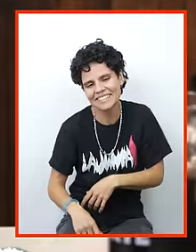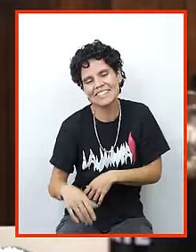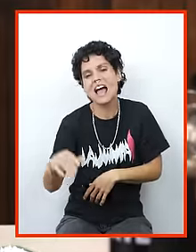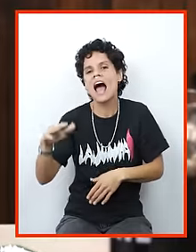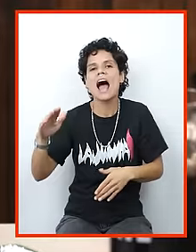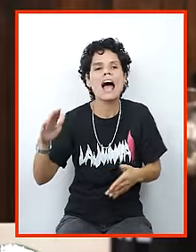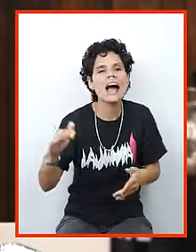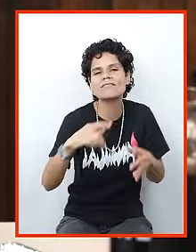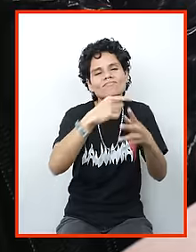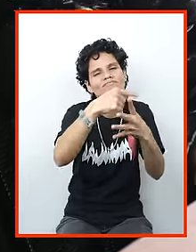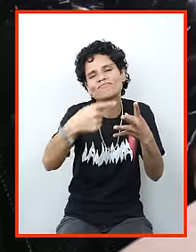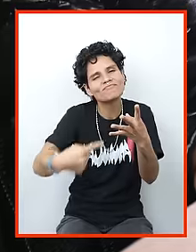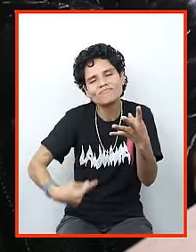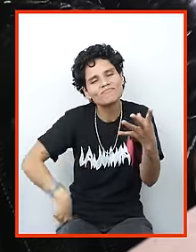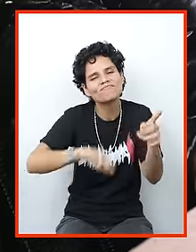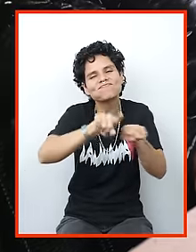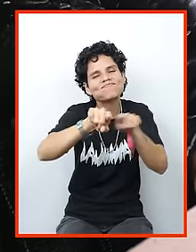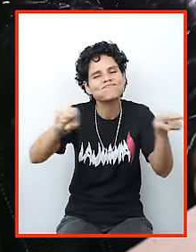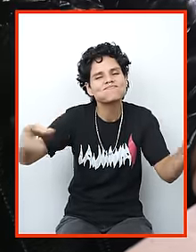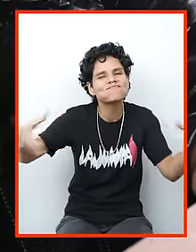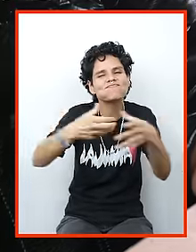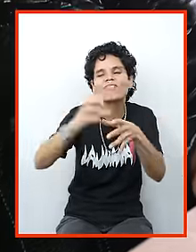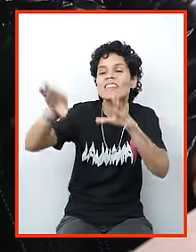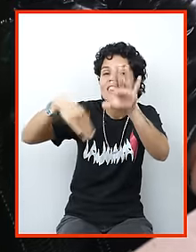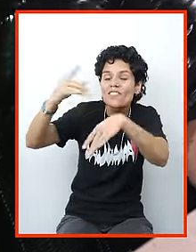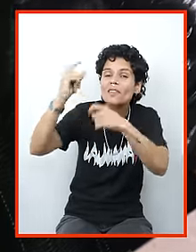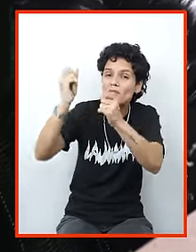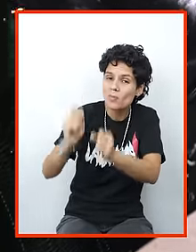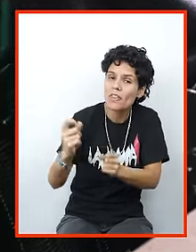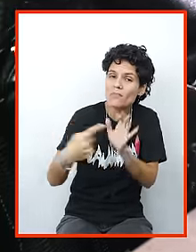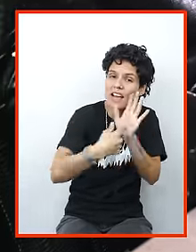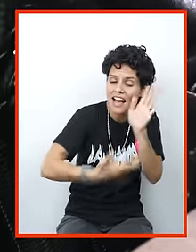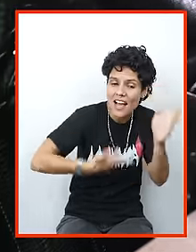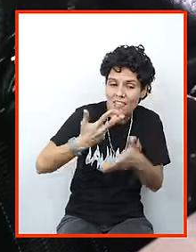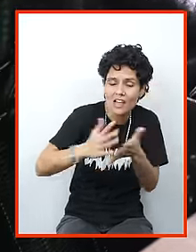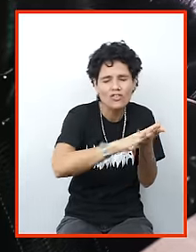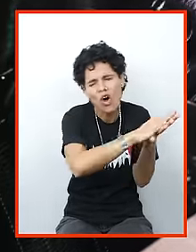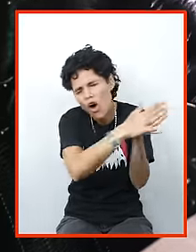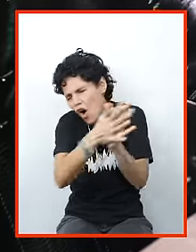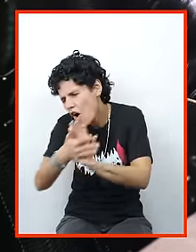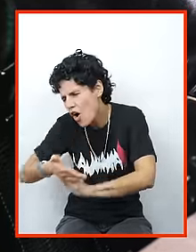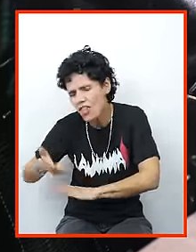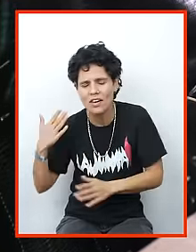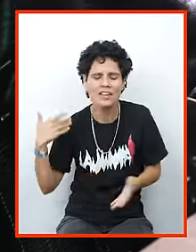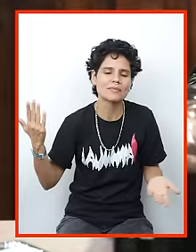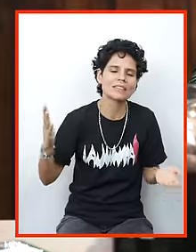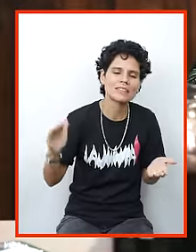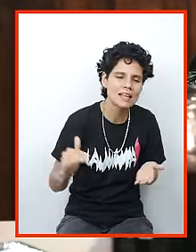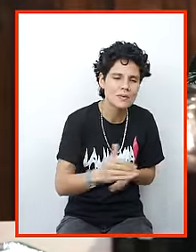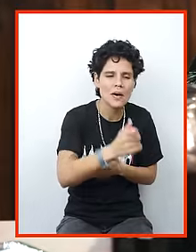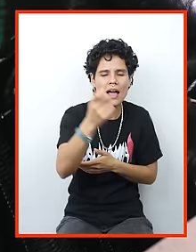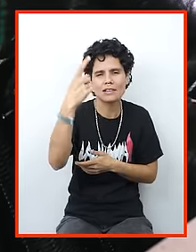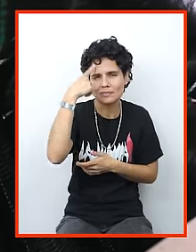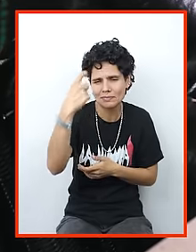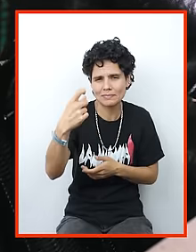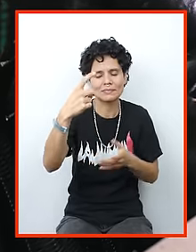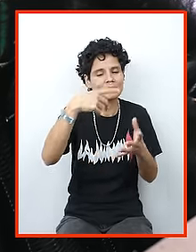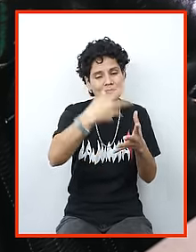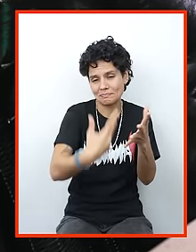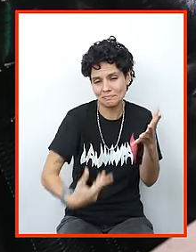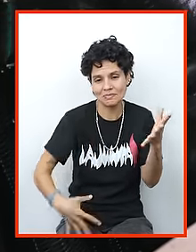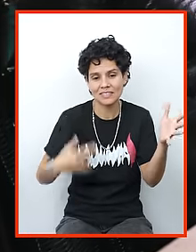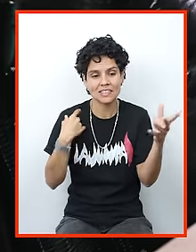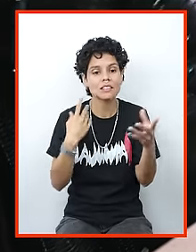Dichato. Cuando te inviten a Hualque, Chihuayante, cuando te inviten ahí, a la zona, Coronel, Lota, cuando te inviten.